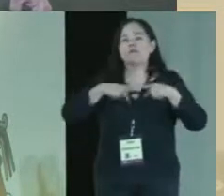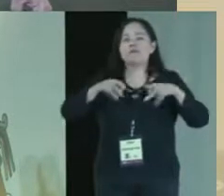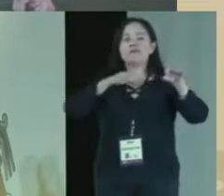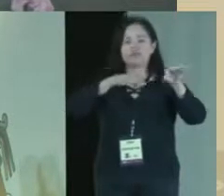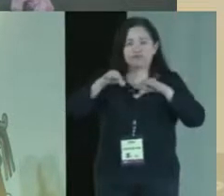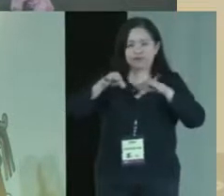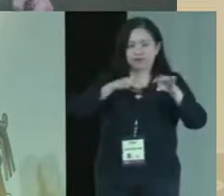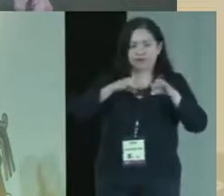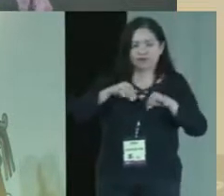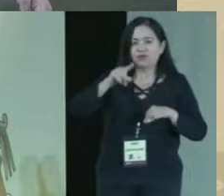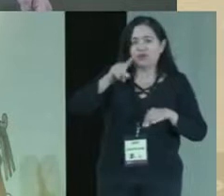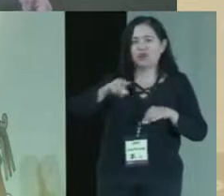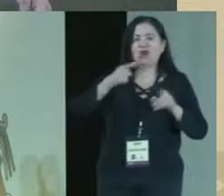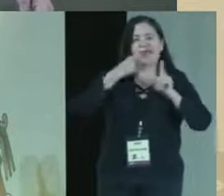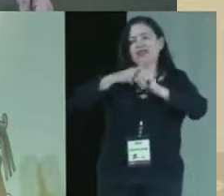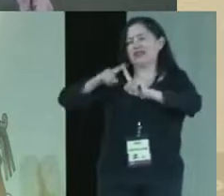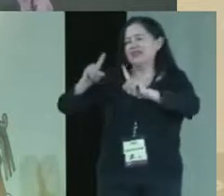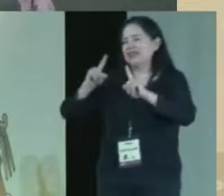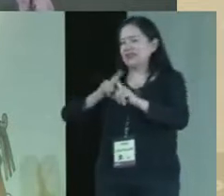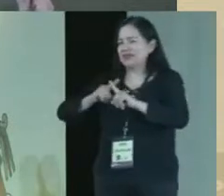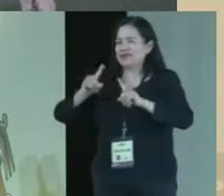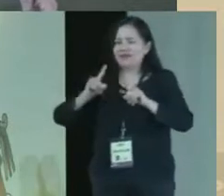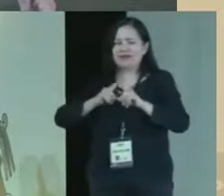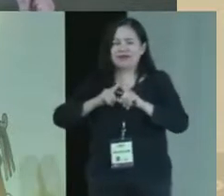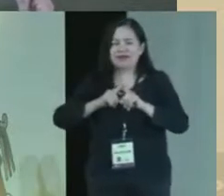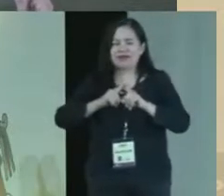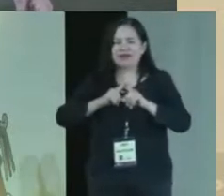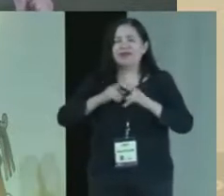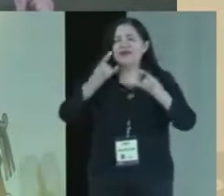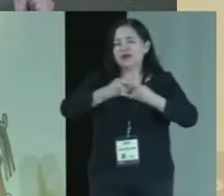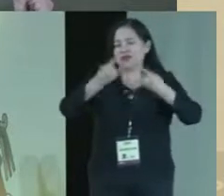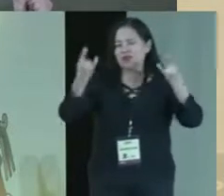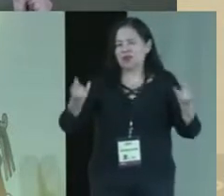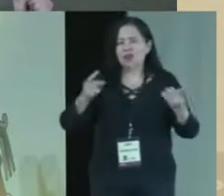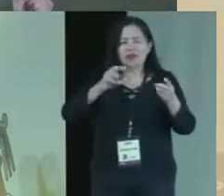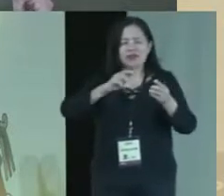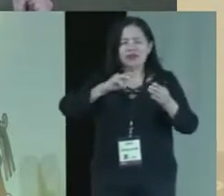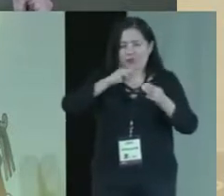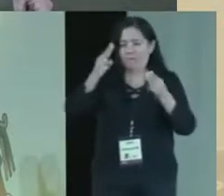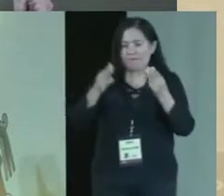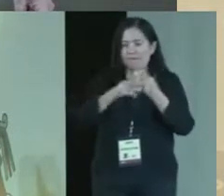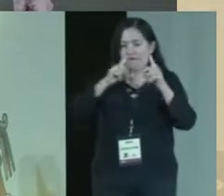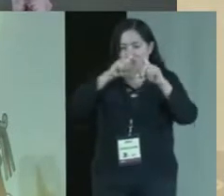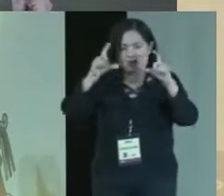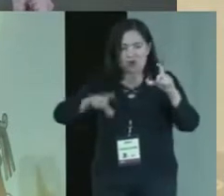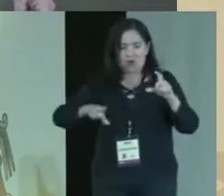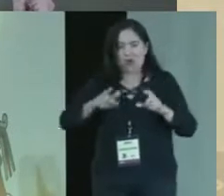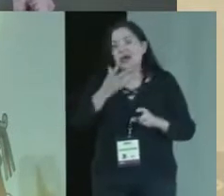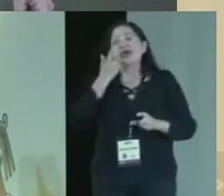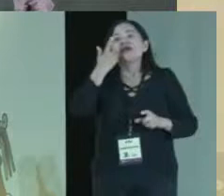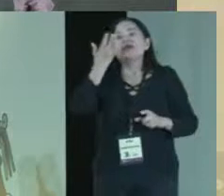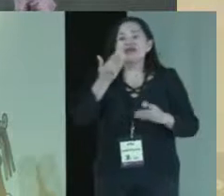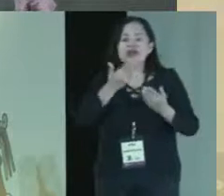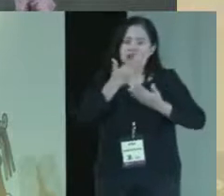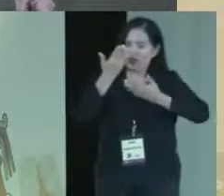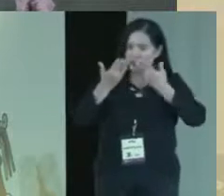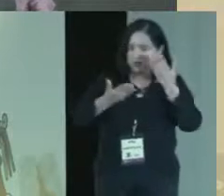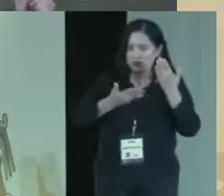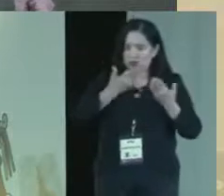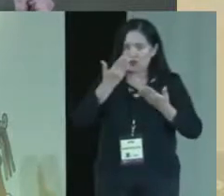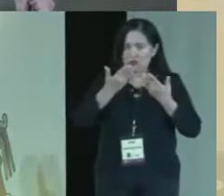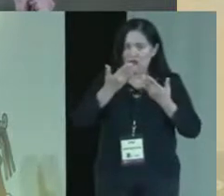protagonista fundamental en distintos momentos de la historia de México. Quien quiera estudiar, conocer la historia de